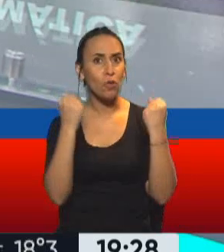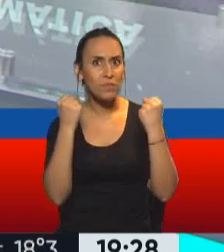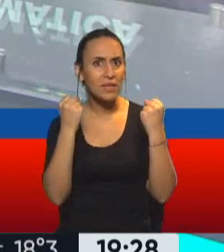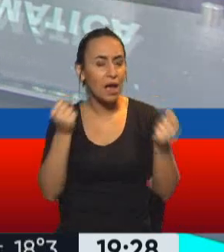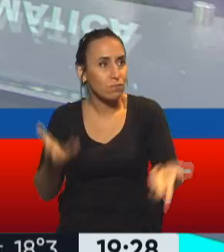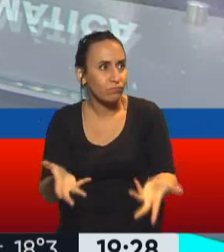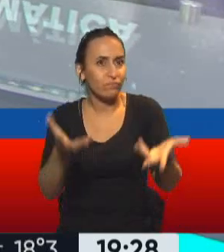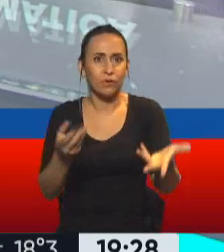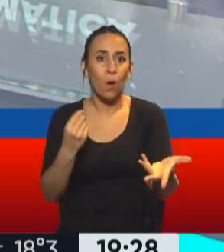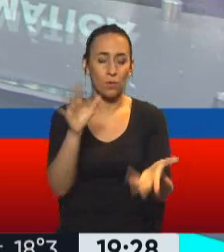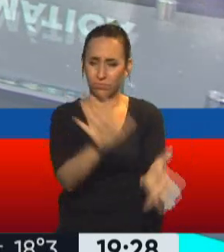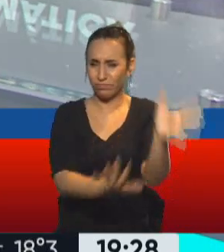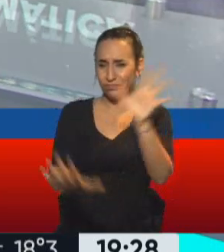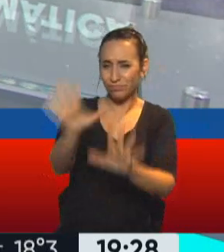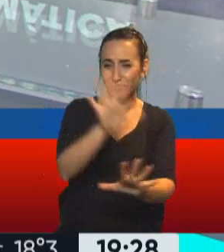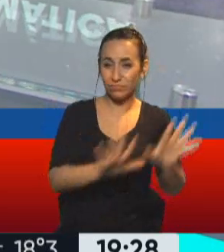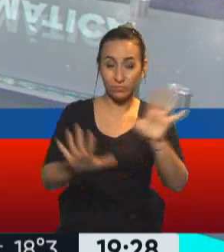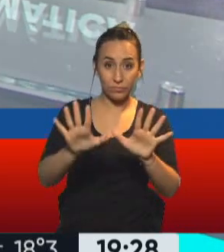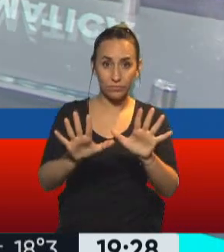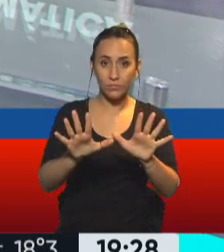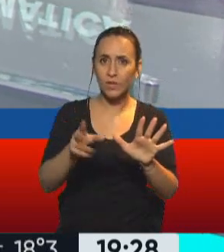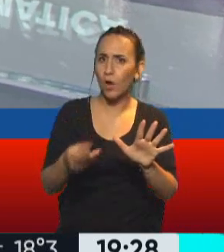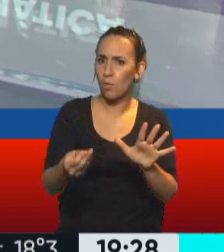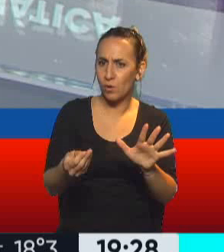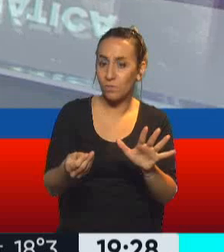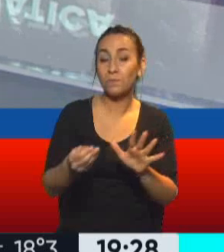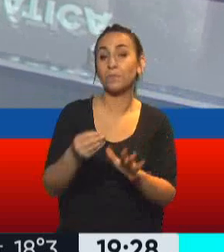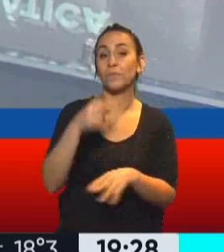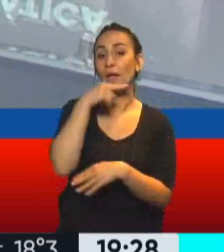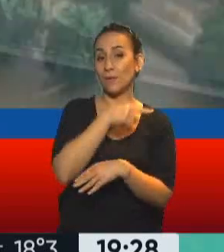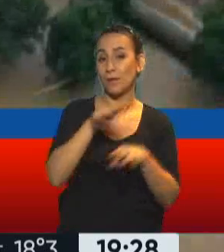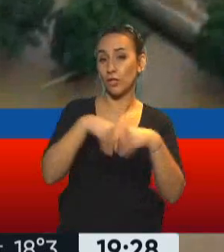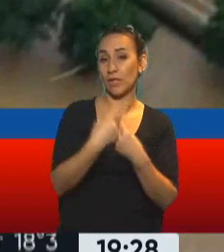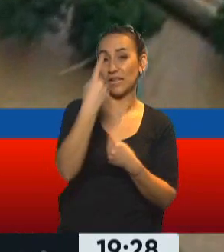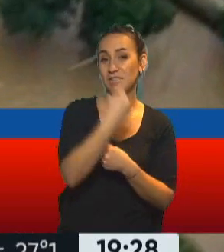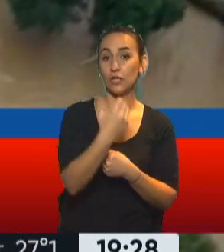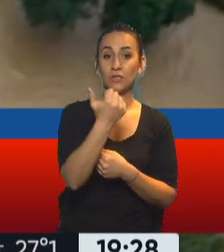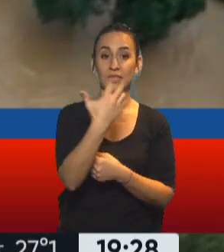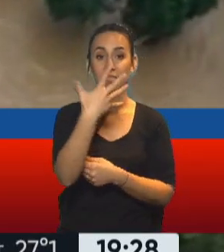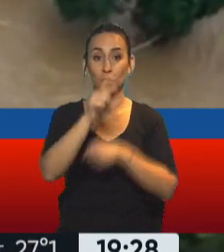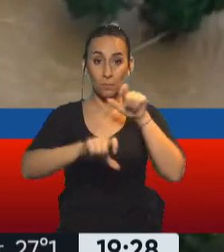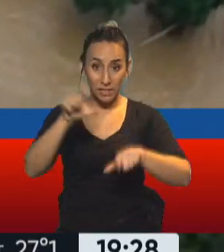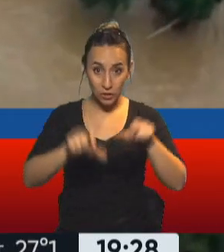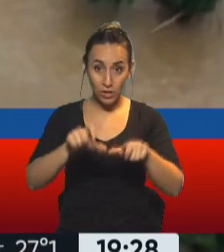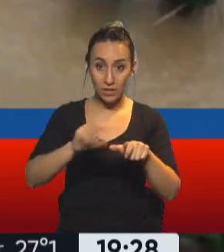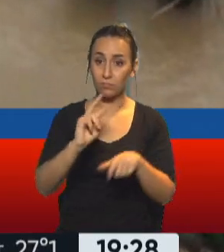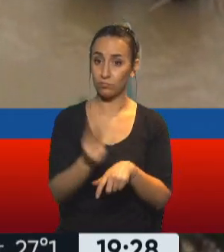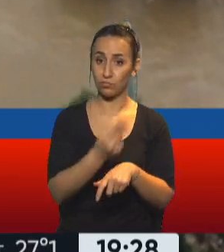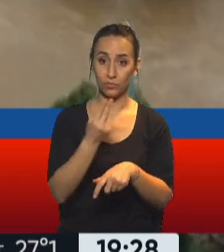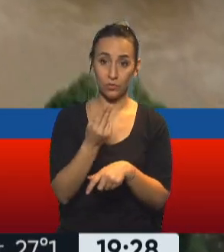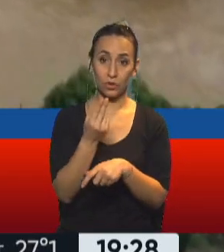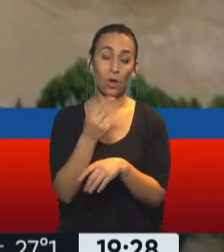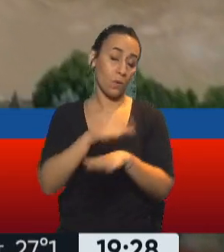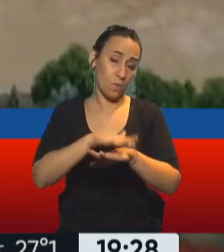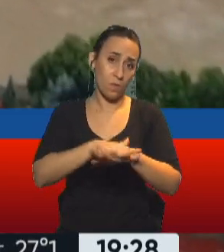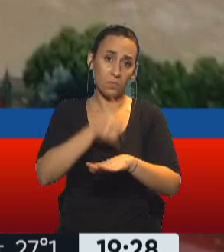lugar cuando golpea de esta manera. En el caso de Alemania, 165 personas perdieron la vida por